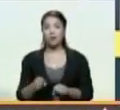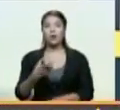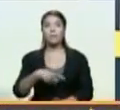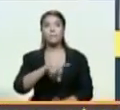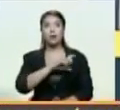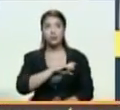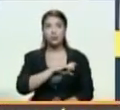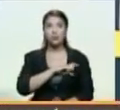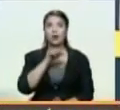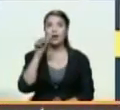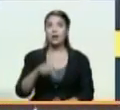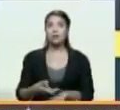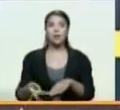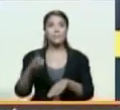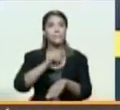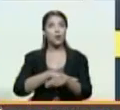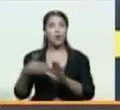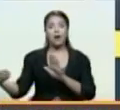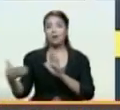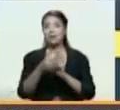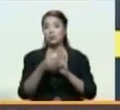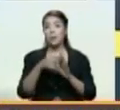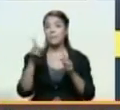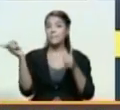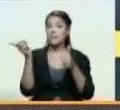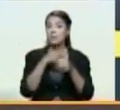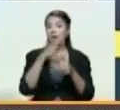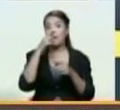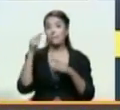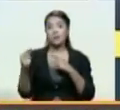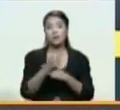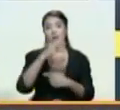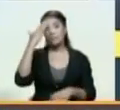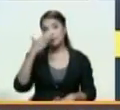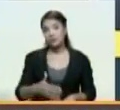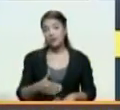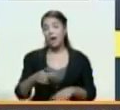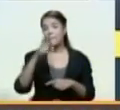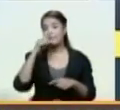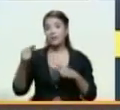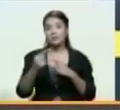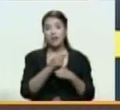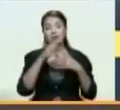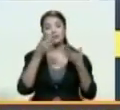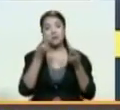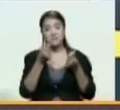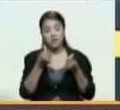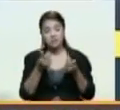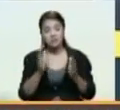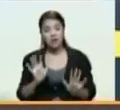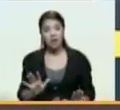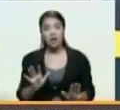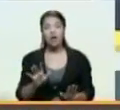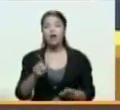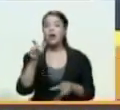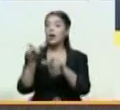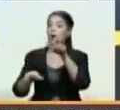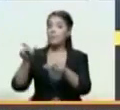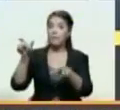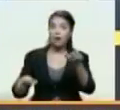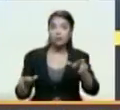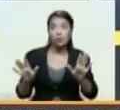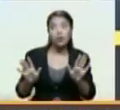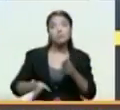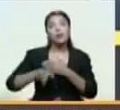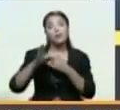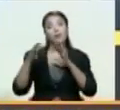es la peor agresión. Primero, la amenaza militar y las amenazas financieras. Nuestra gente va a